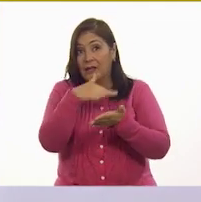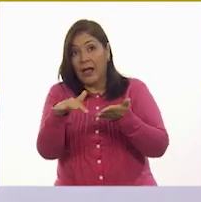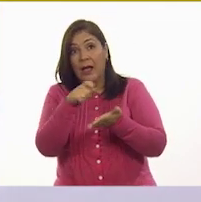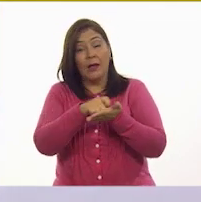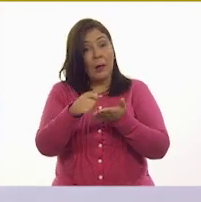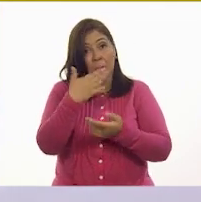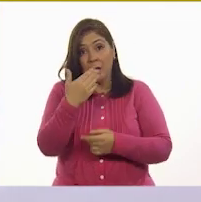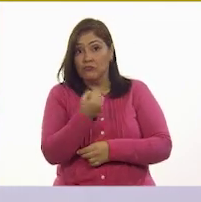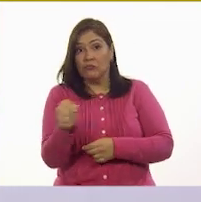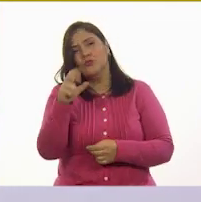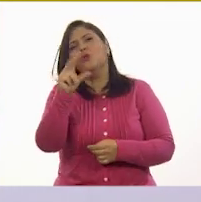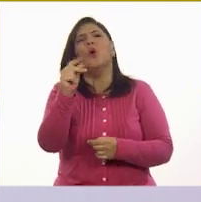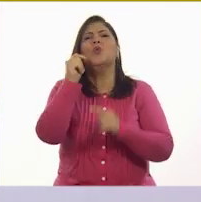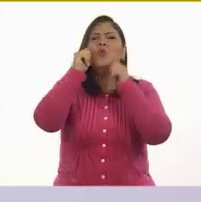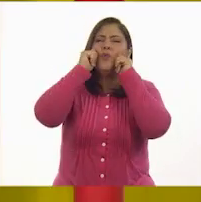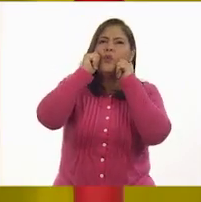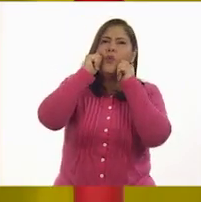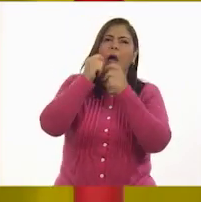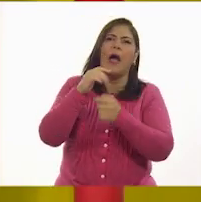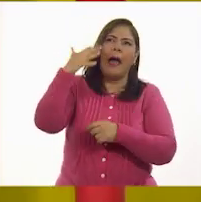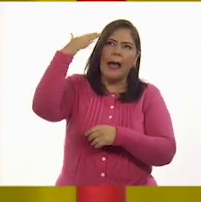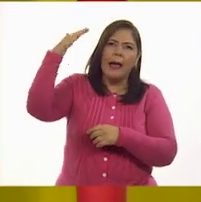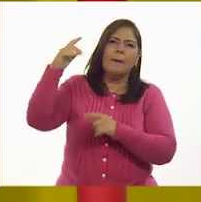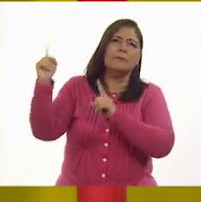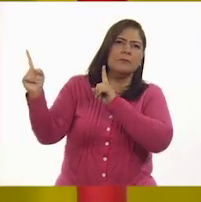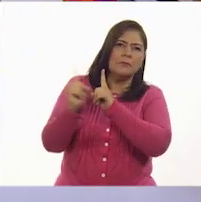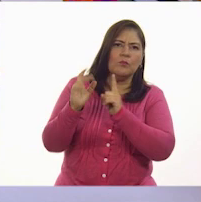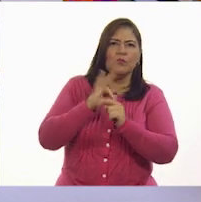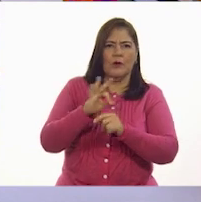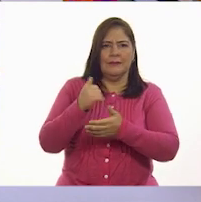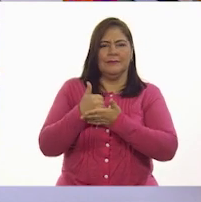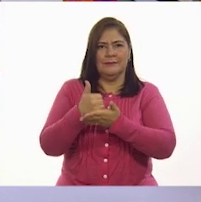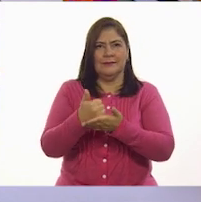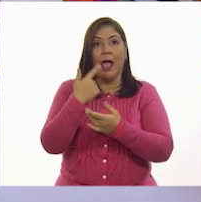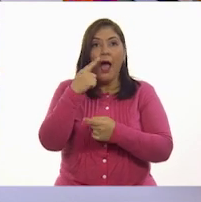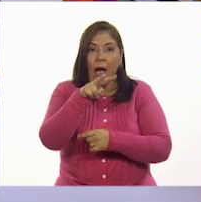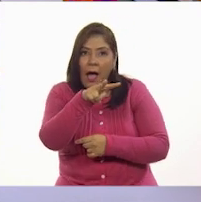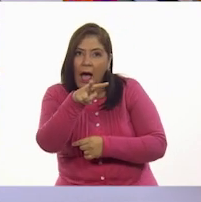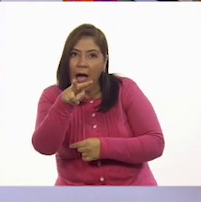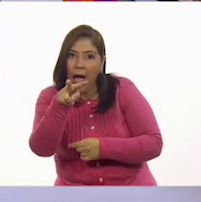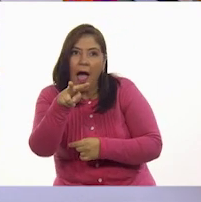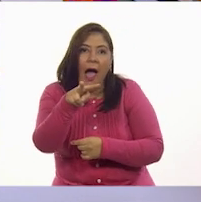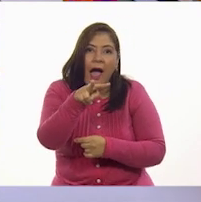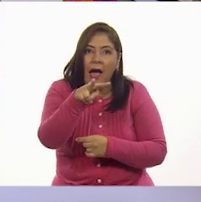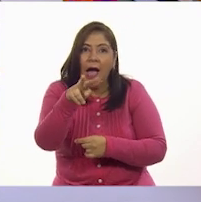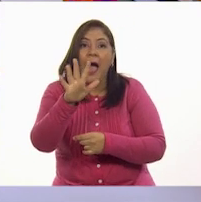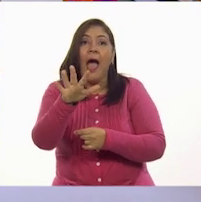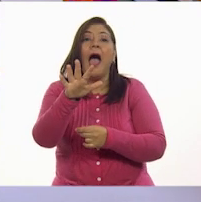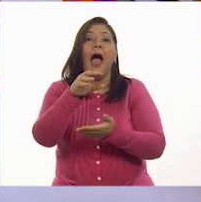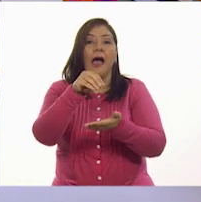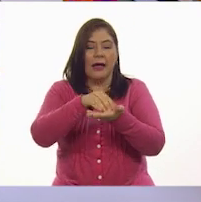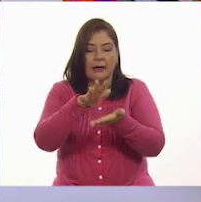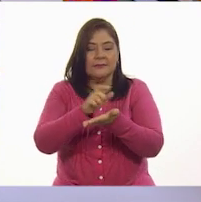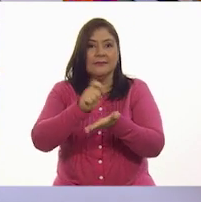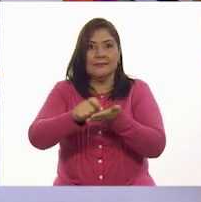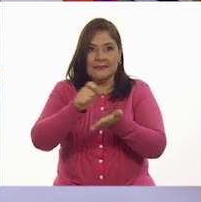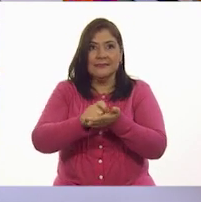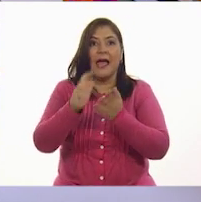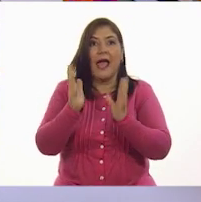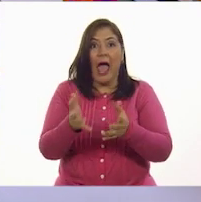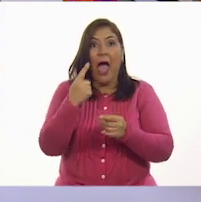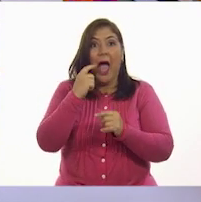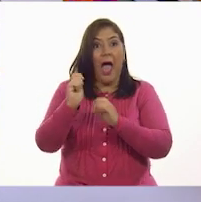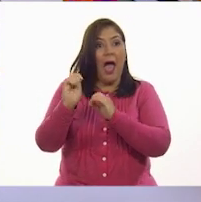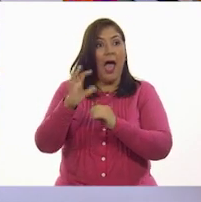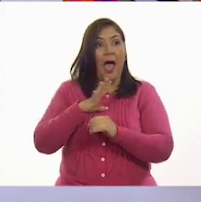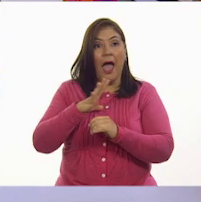escribir, puedes pedir ayuda. Pueden pedir de algún ayuda, adulto. Claro. ¿Sí? Veo que ya niños están escribiendo ¿Ya? respuestas. ¿Están llegando las respuestas? ¡Ay! Ya tenemos respuestas.